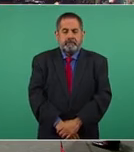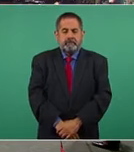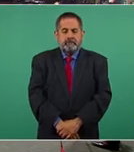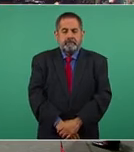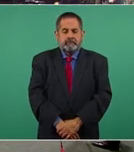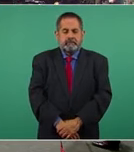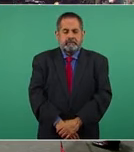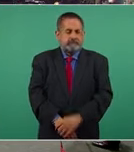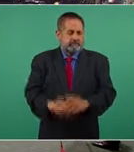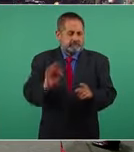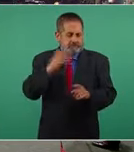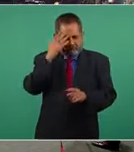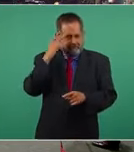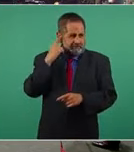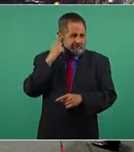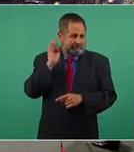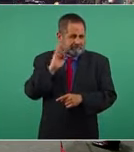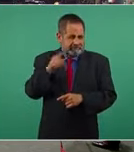hablar.